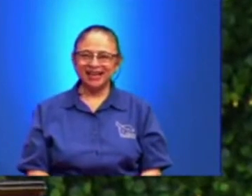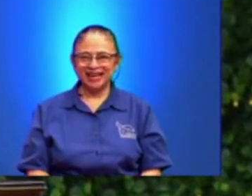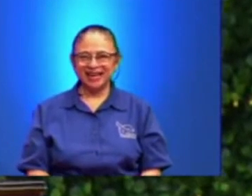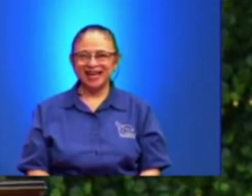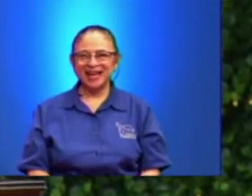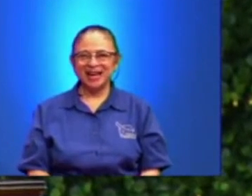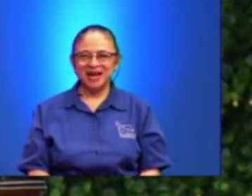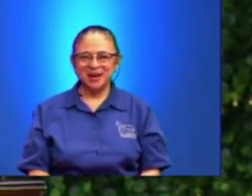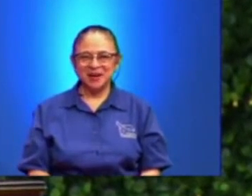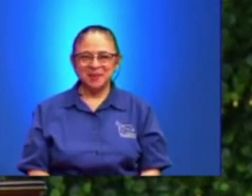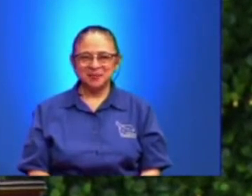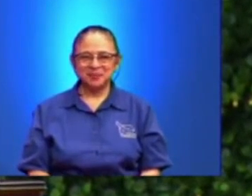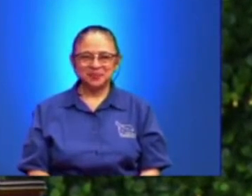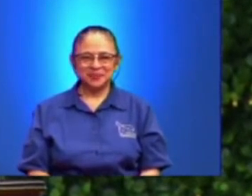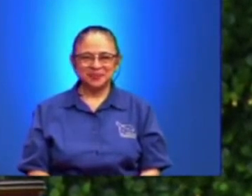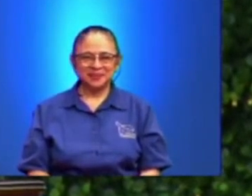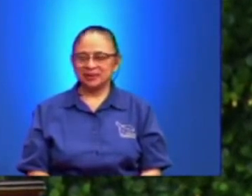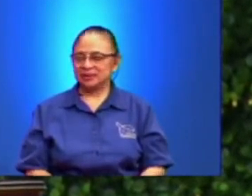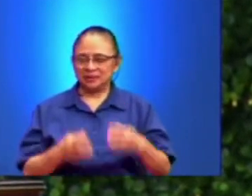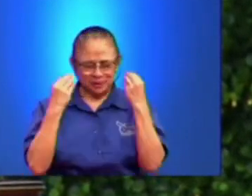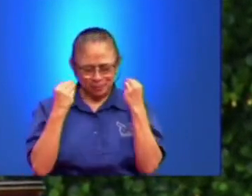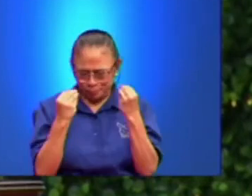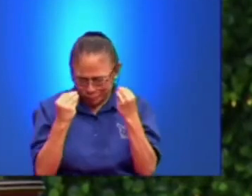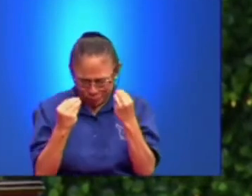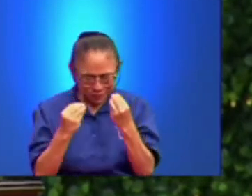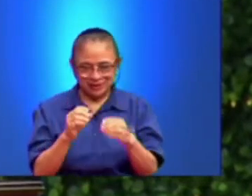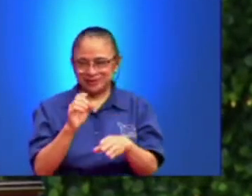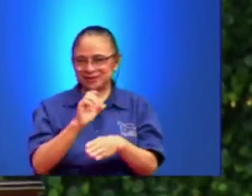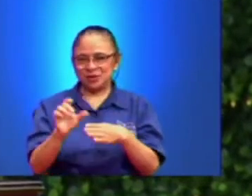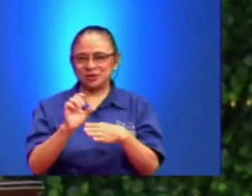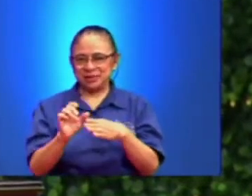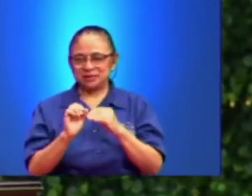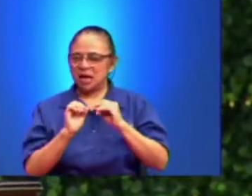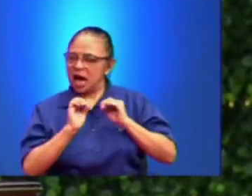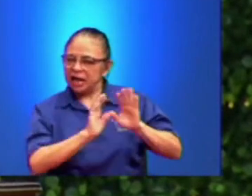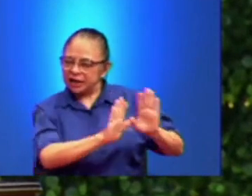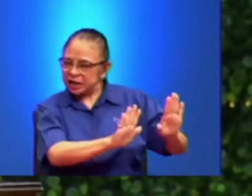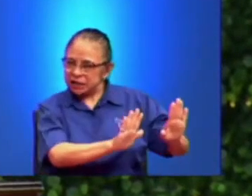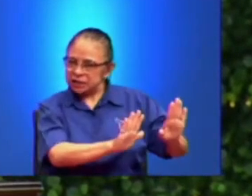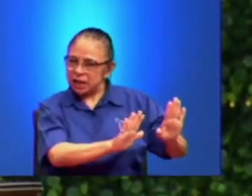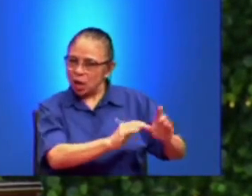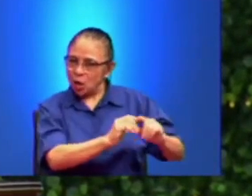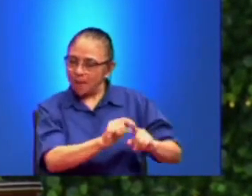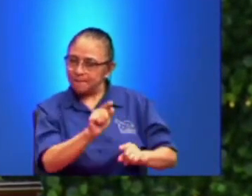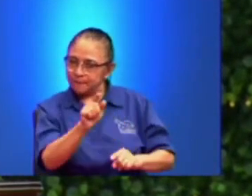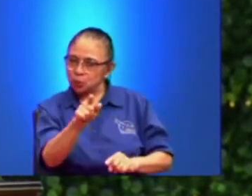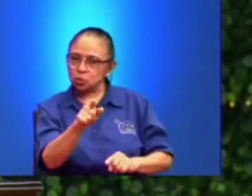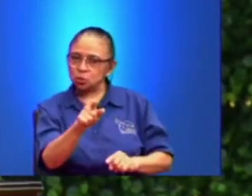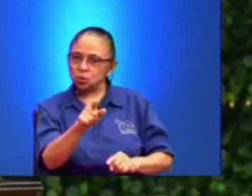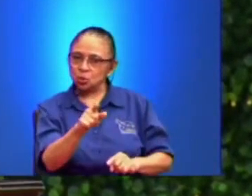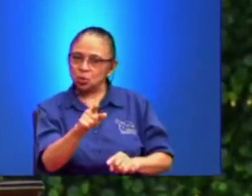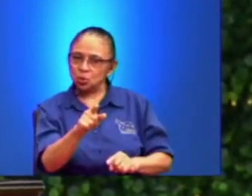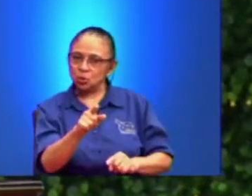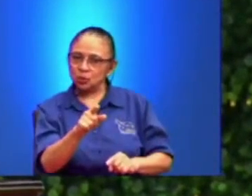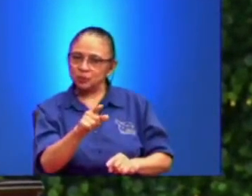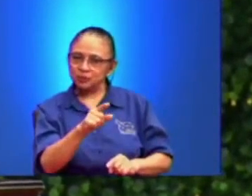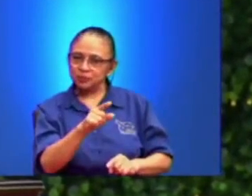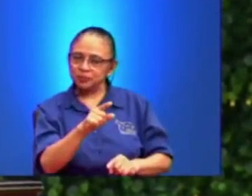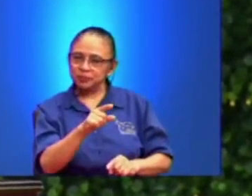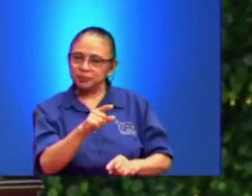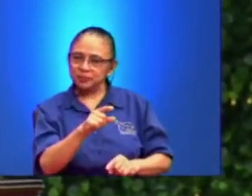es rechazado del montón de cosas puede ser rechazado por tu estatus social